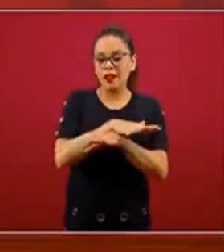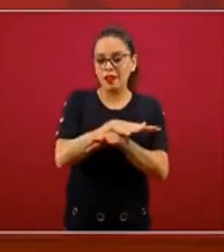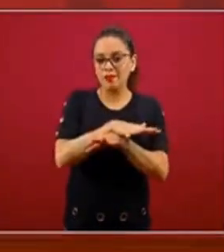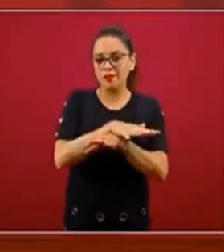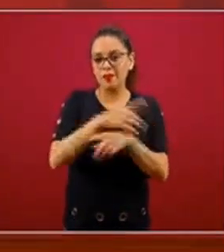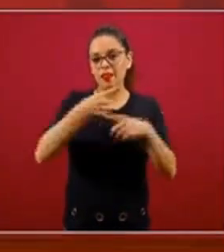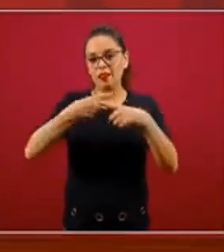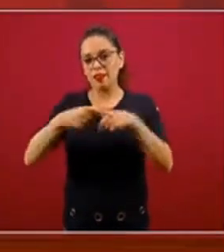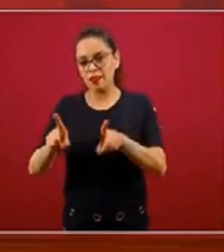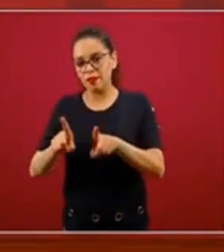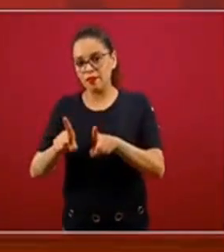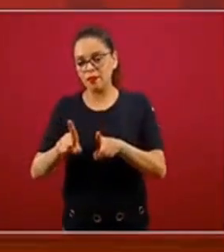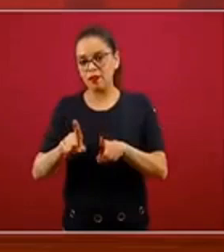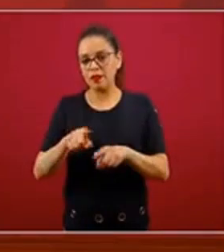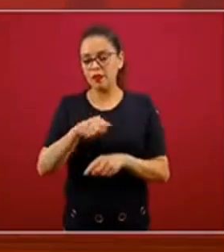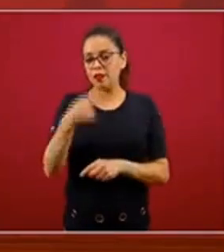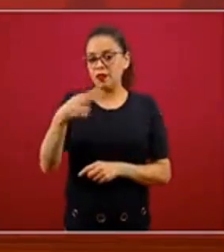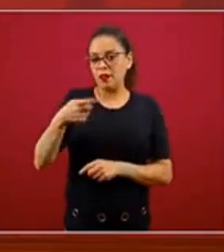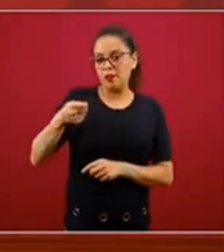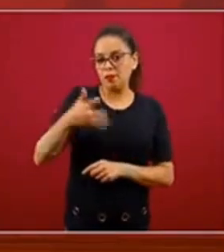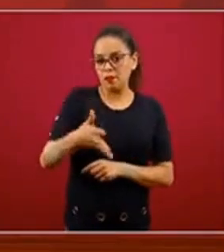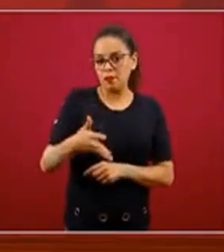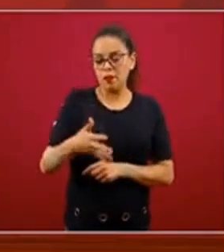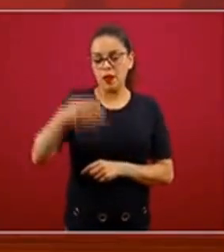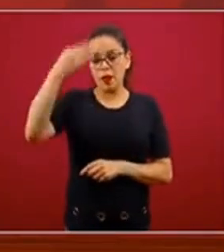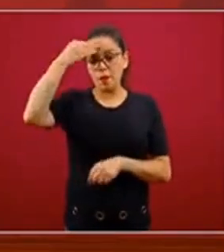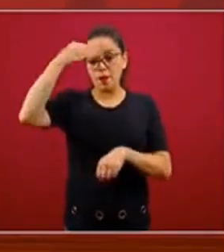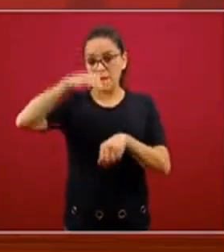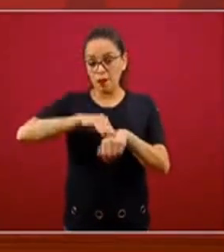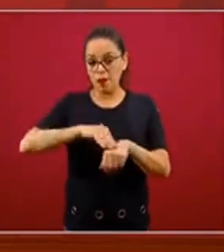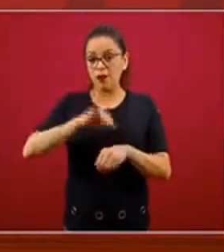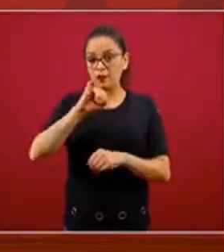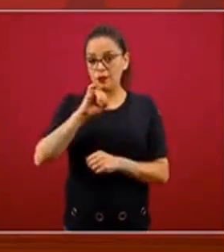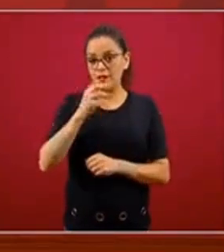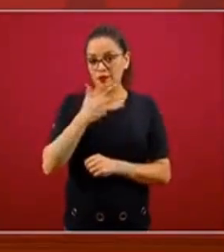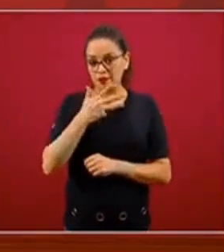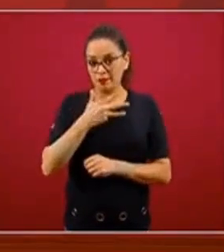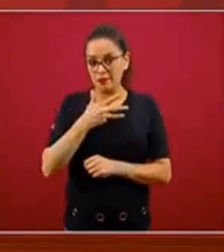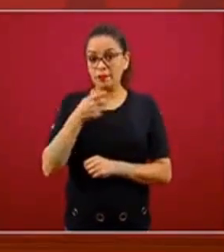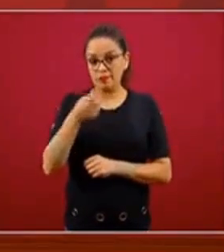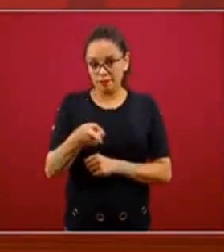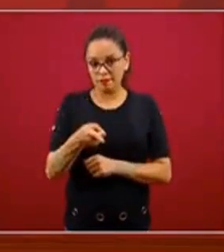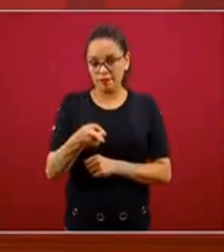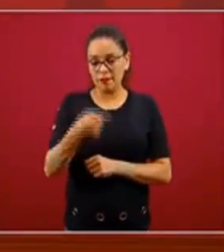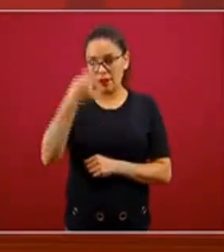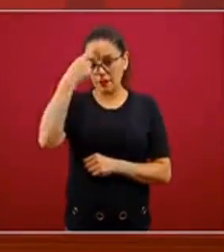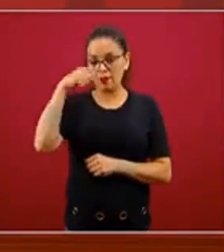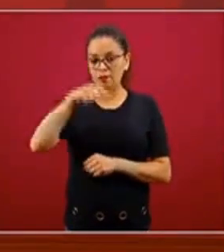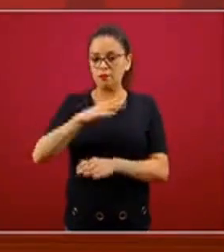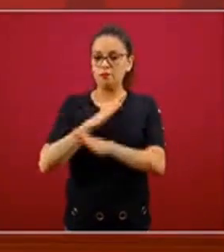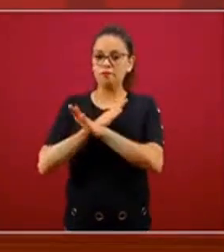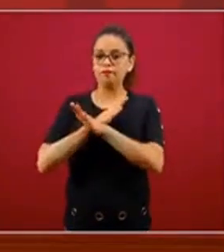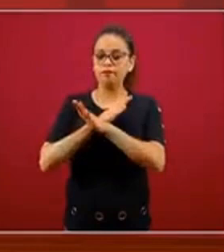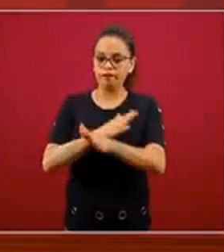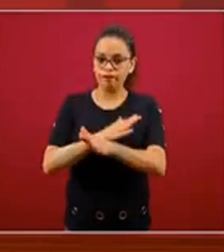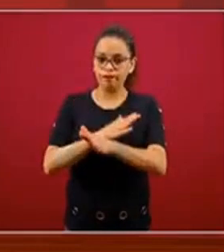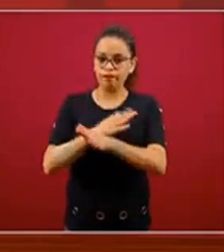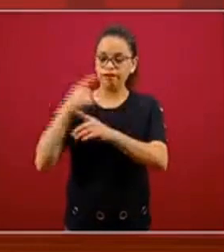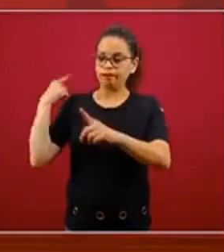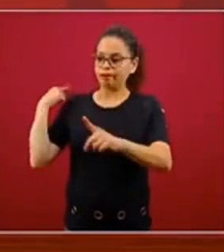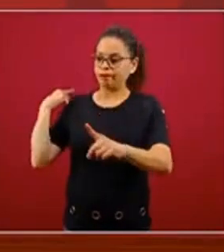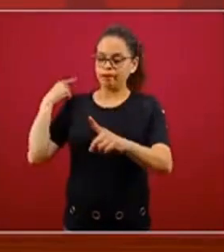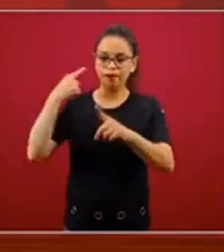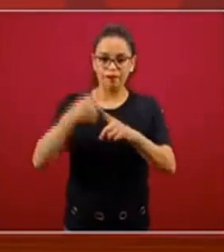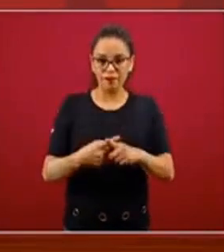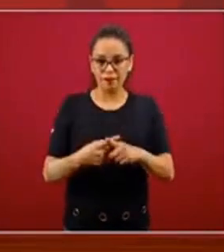tienen memoria. Y esa es una de las claves del sistema inmune, tener memoria, hacer historia. Y los que están